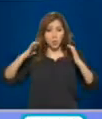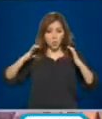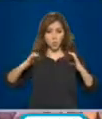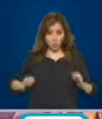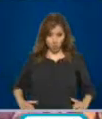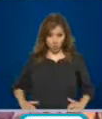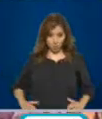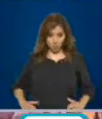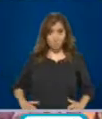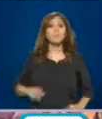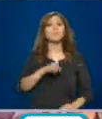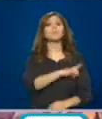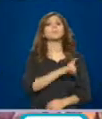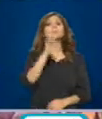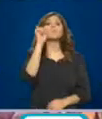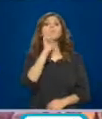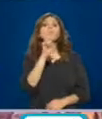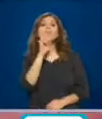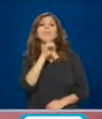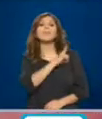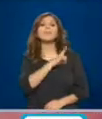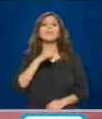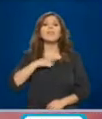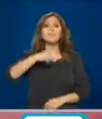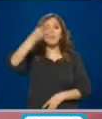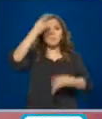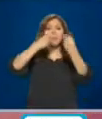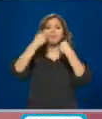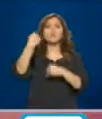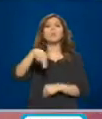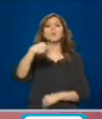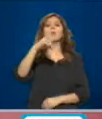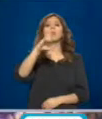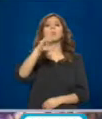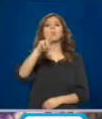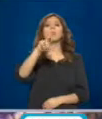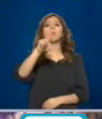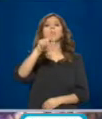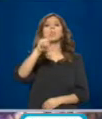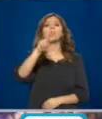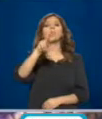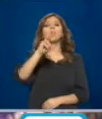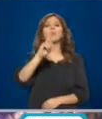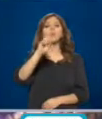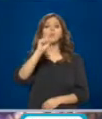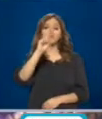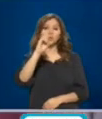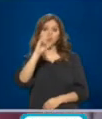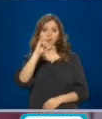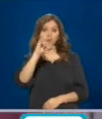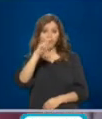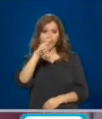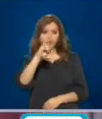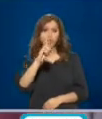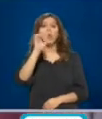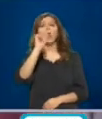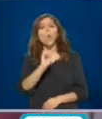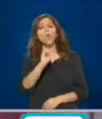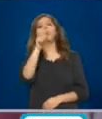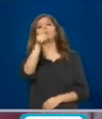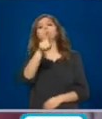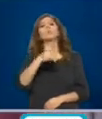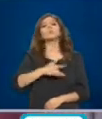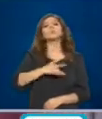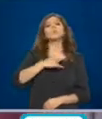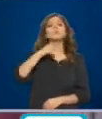Y la mujer tiene que practicar en lo que se llama cultivo solitario, que nosotros en Occidente le llamaríamos masturbación o más